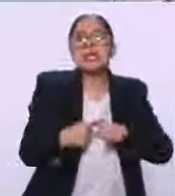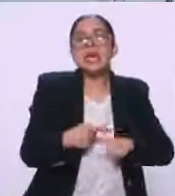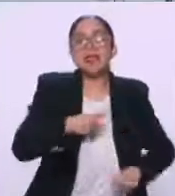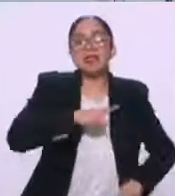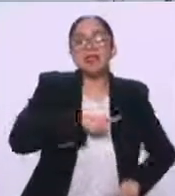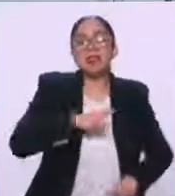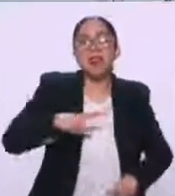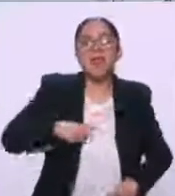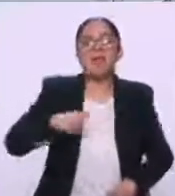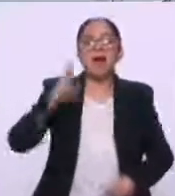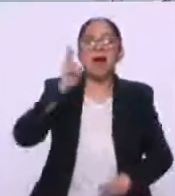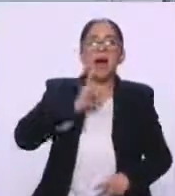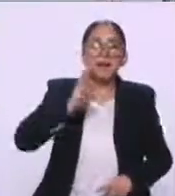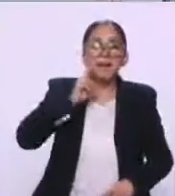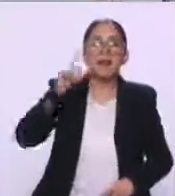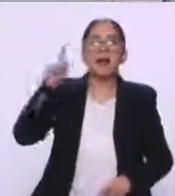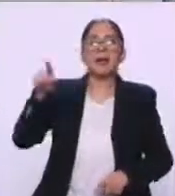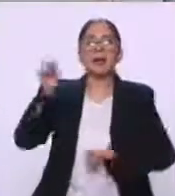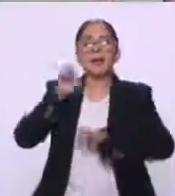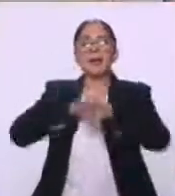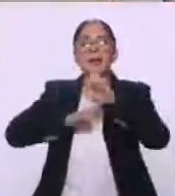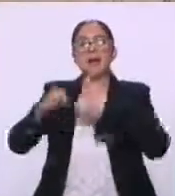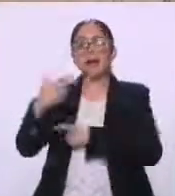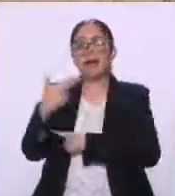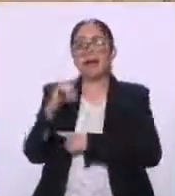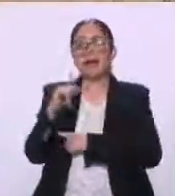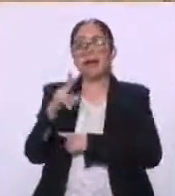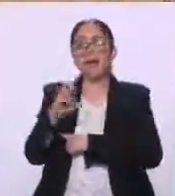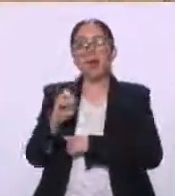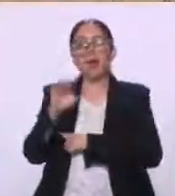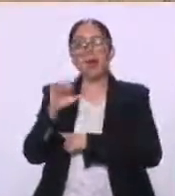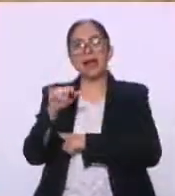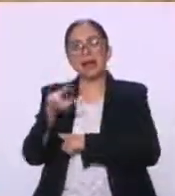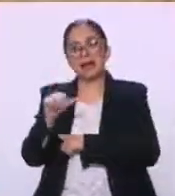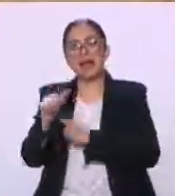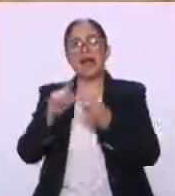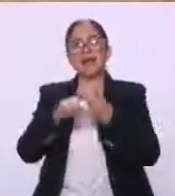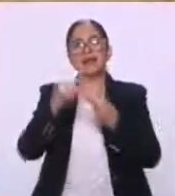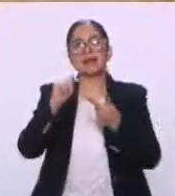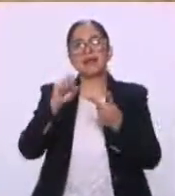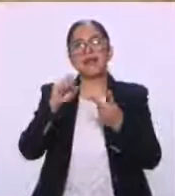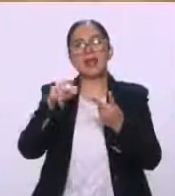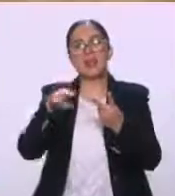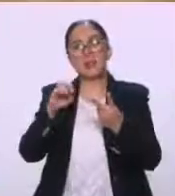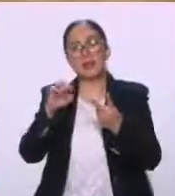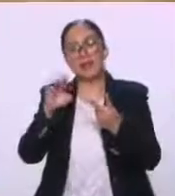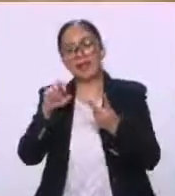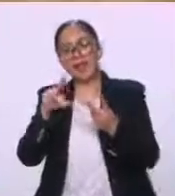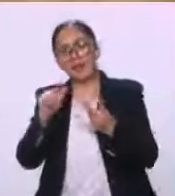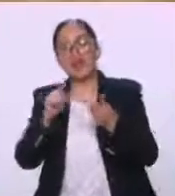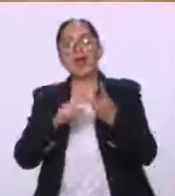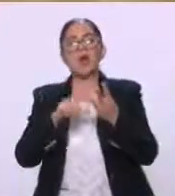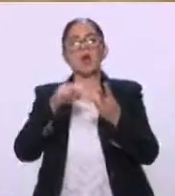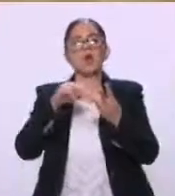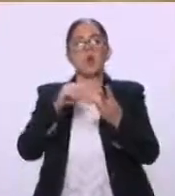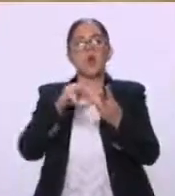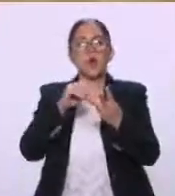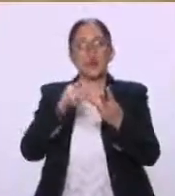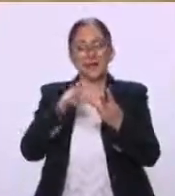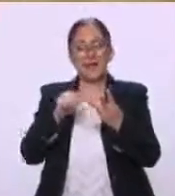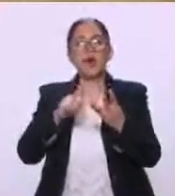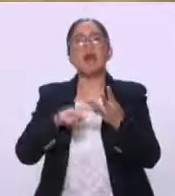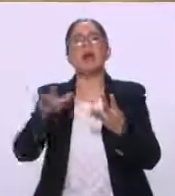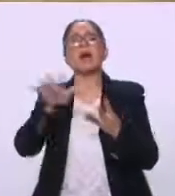energía que proviene de hidroeléctricas, de termoeléctricas convencionales, de la nucleoeléctrica de Laguna